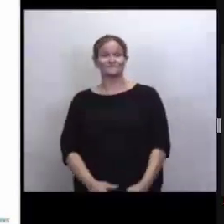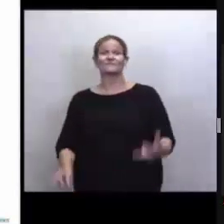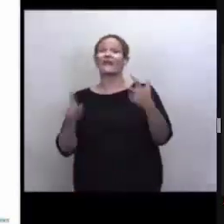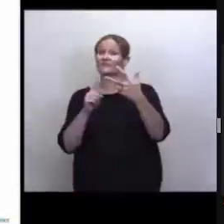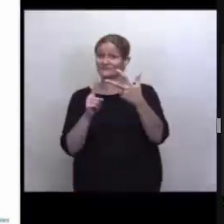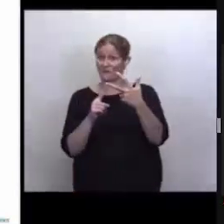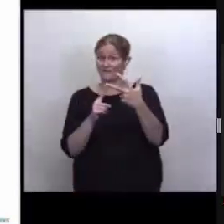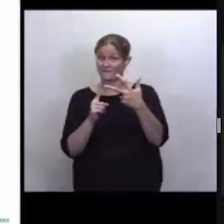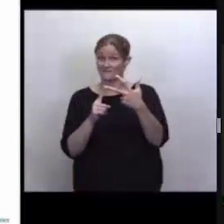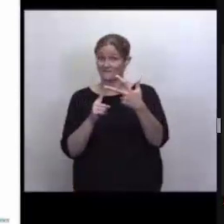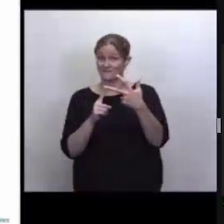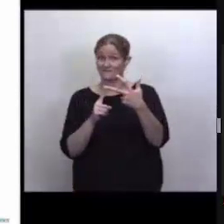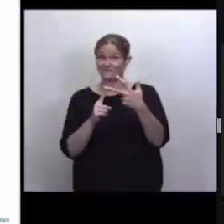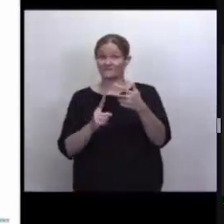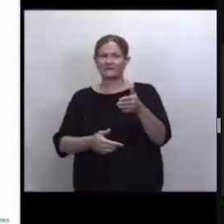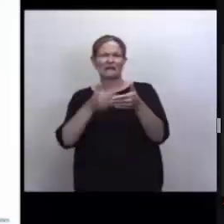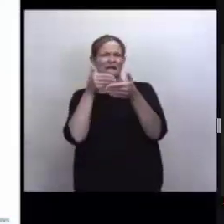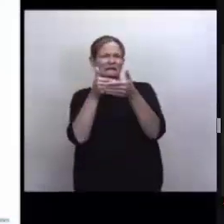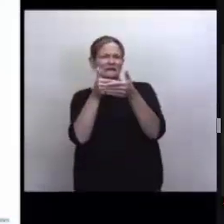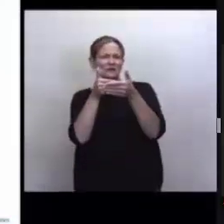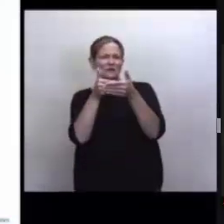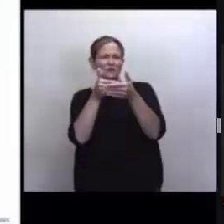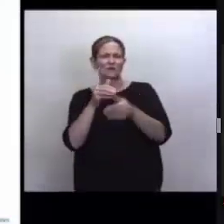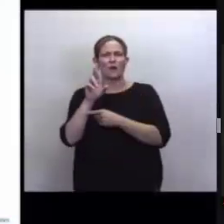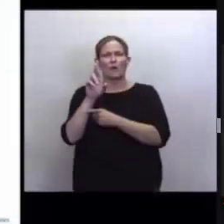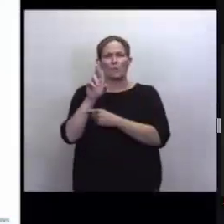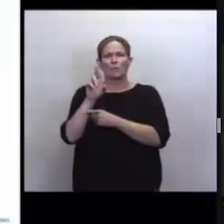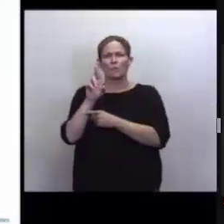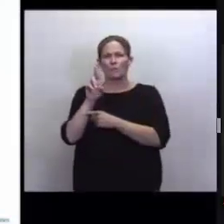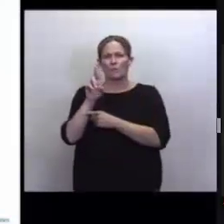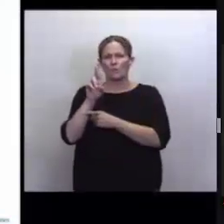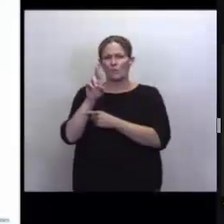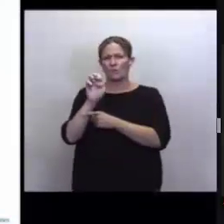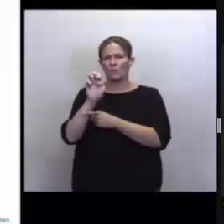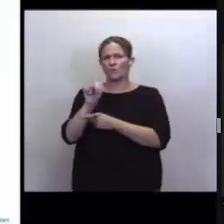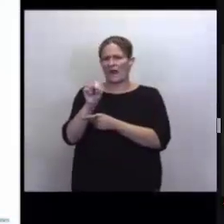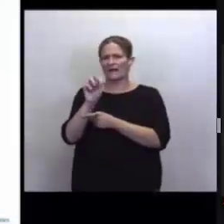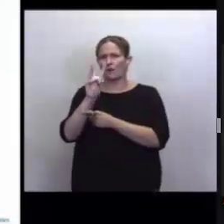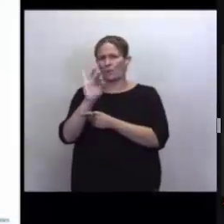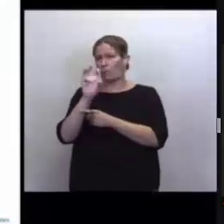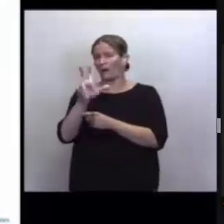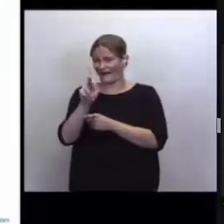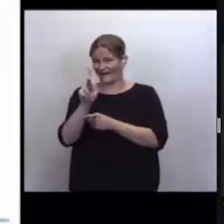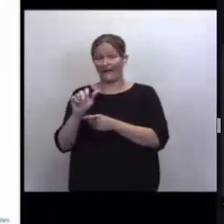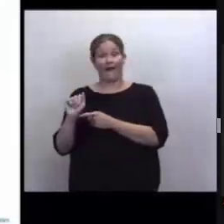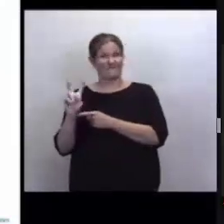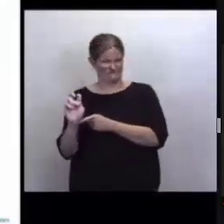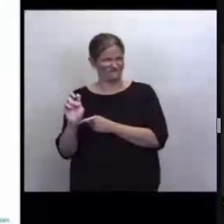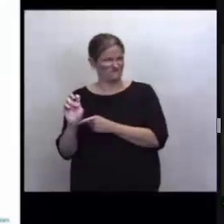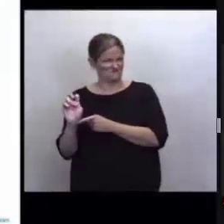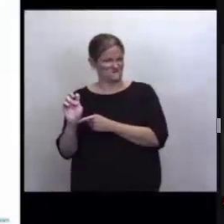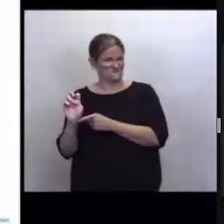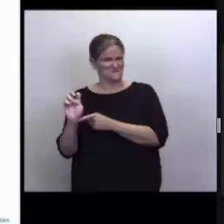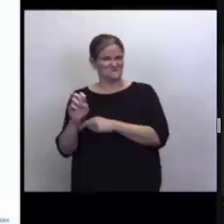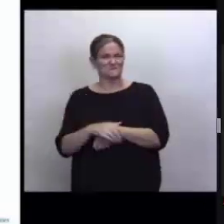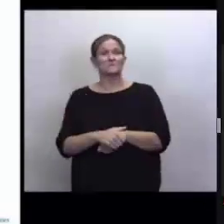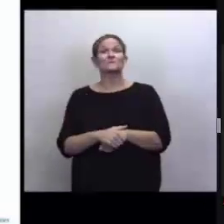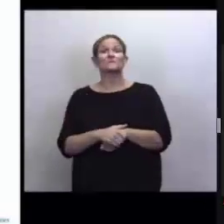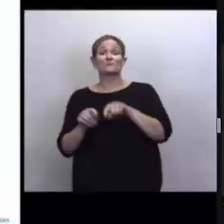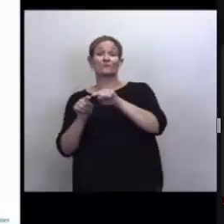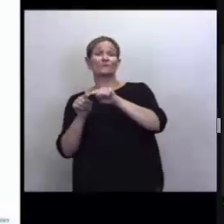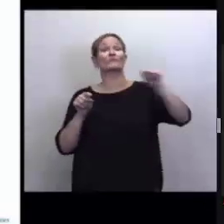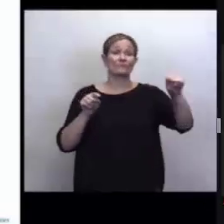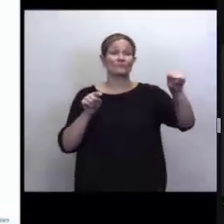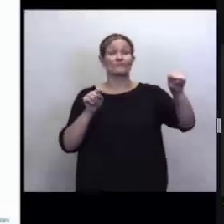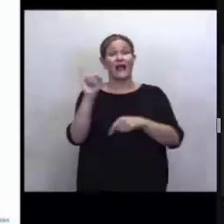el viaducto desde el puente del ferrocarril cerca a la avenida Renwick hasta la carretera